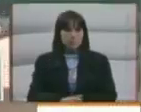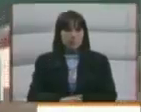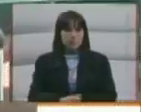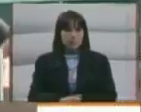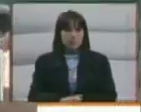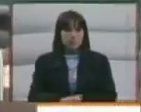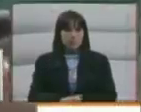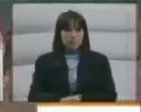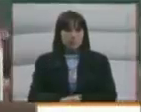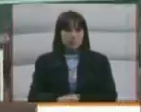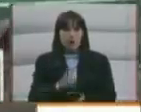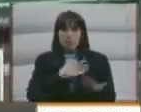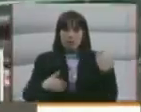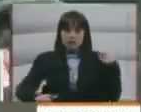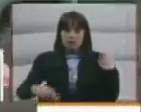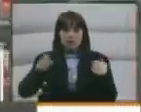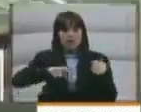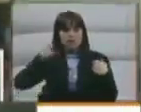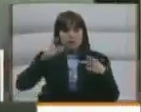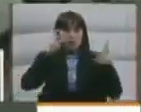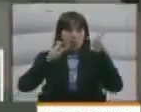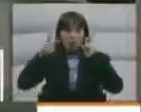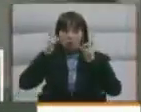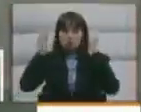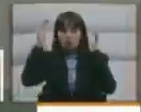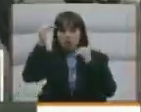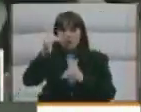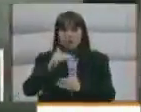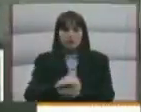presidente nos escuche, que el presidente nos atienda.